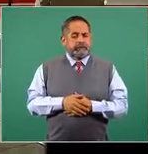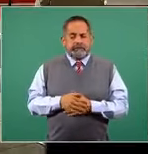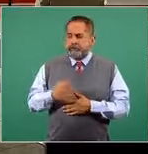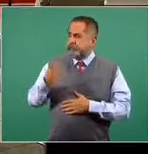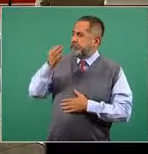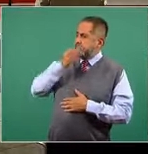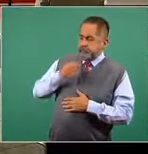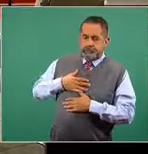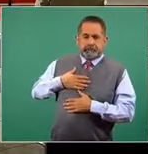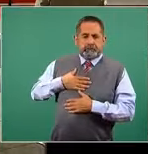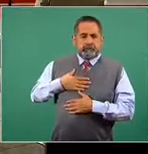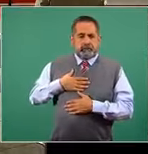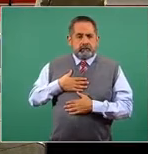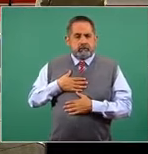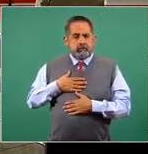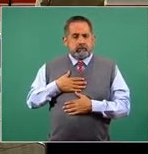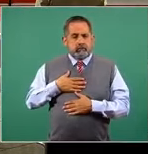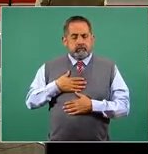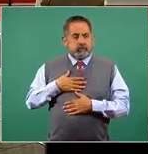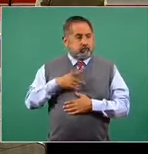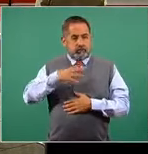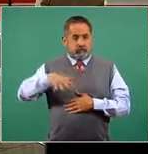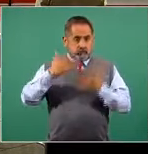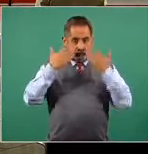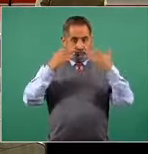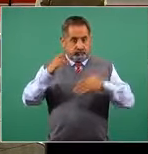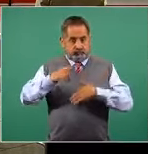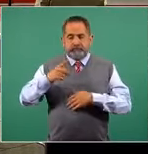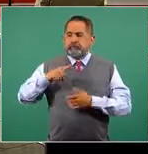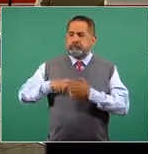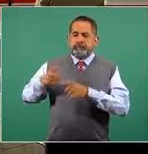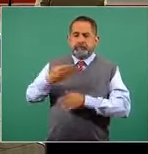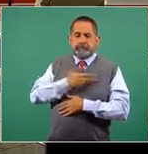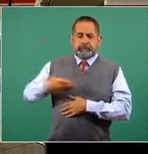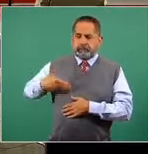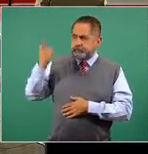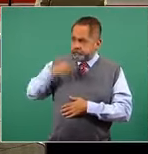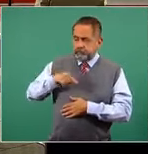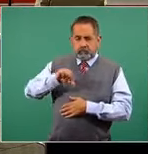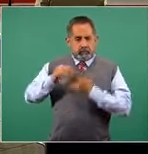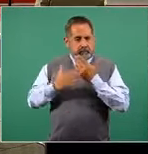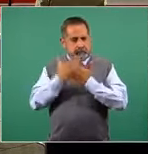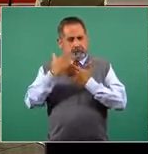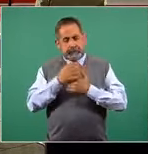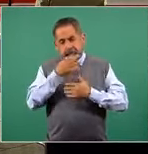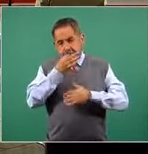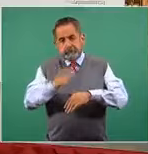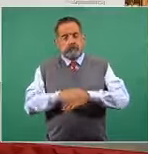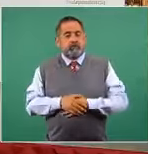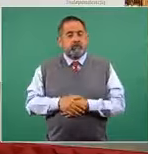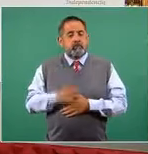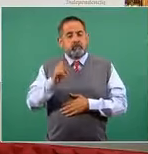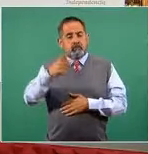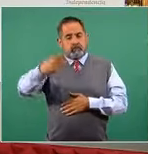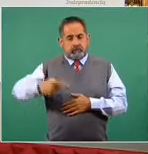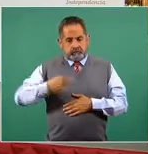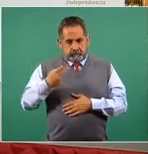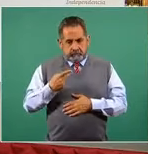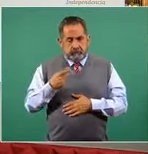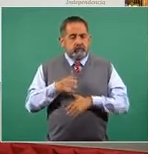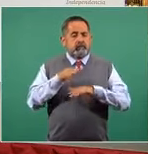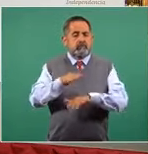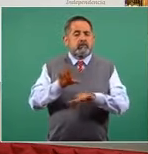instruyó frente a todo el público el presidente esta mañana. Hubo una pregunta